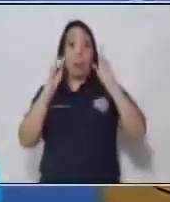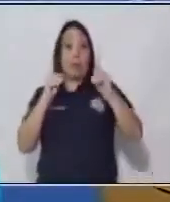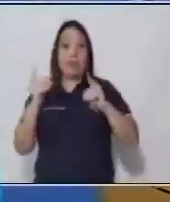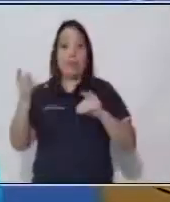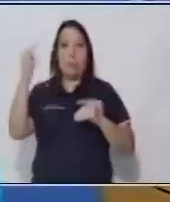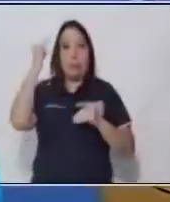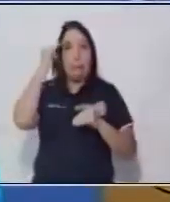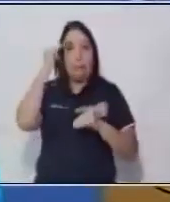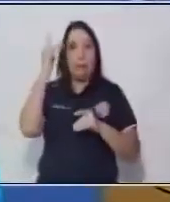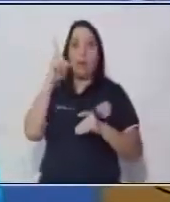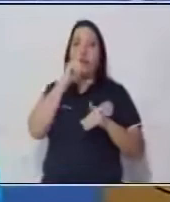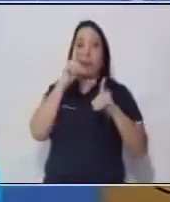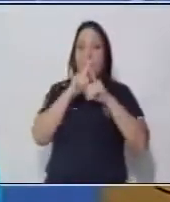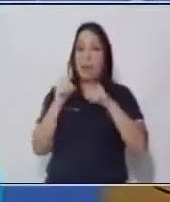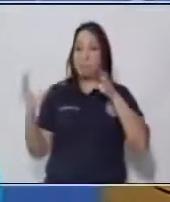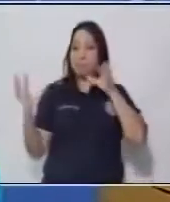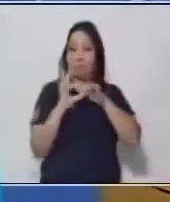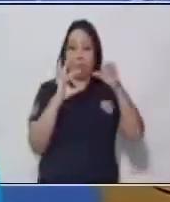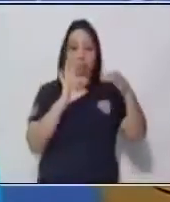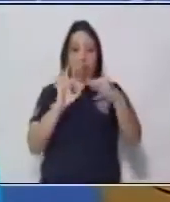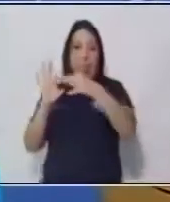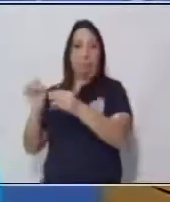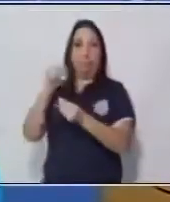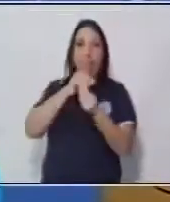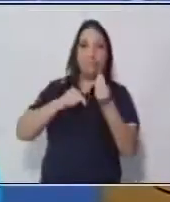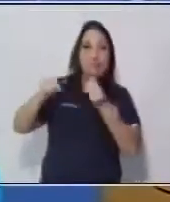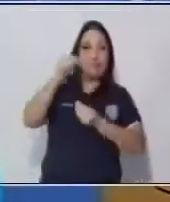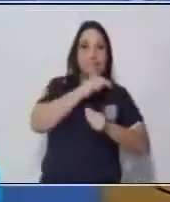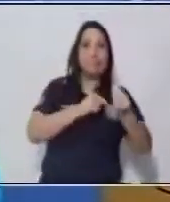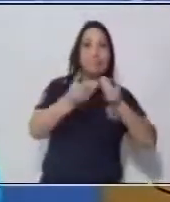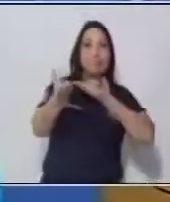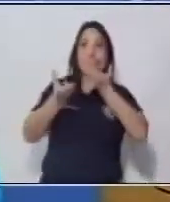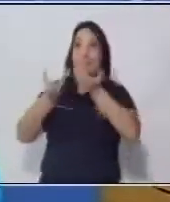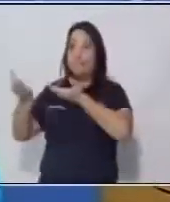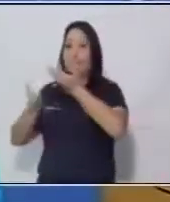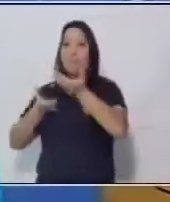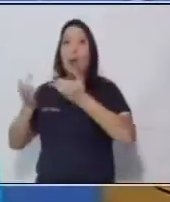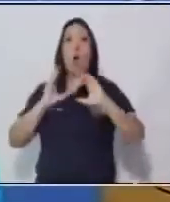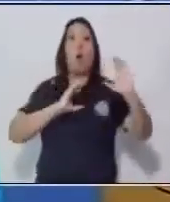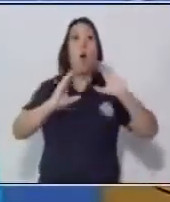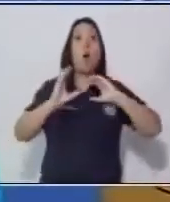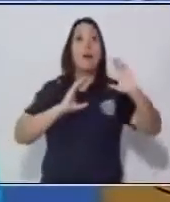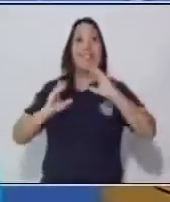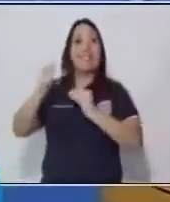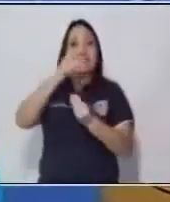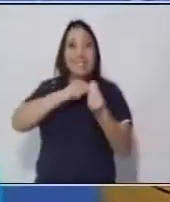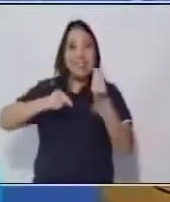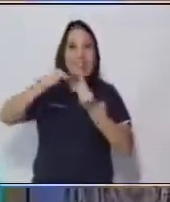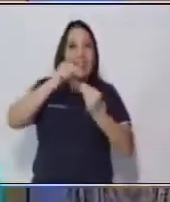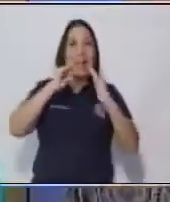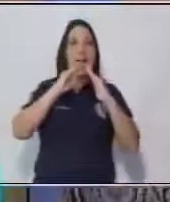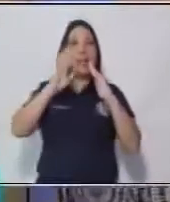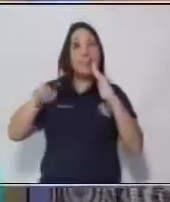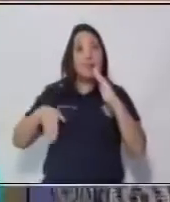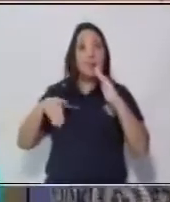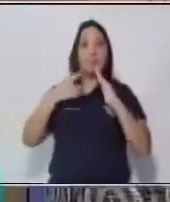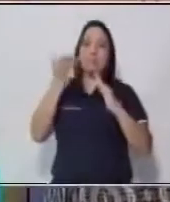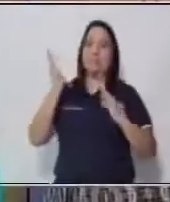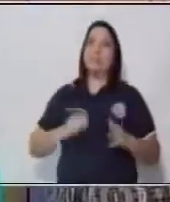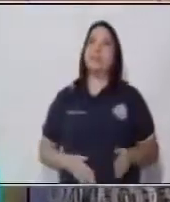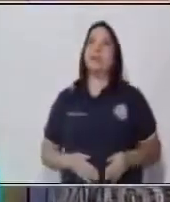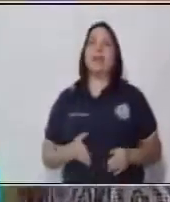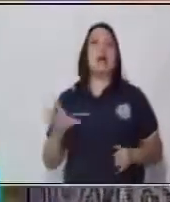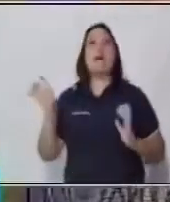Va creando esos lazos aún más de convivencia, de comunicación dentro del hogar. Entonces, acá